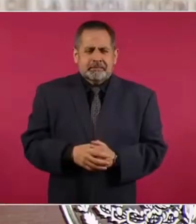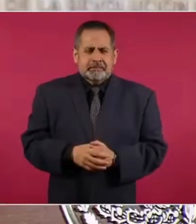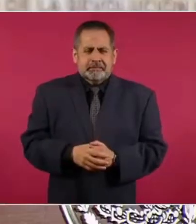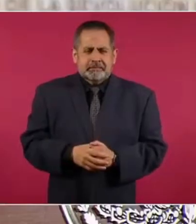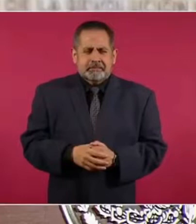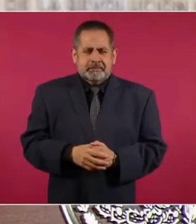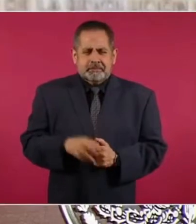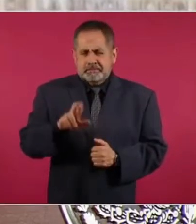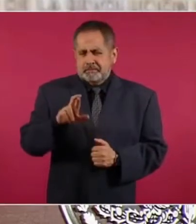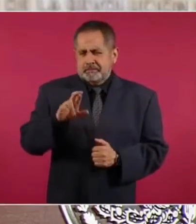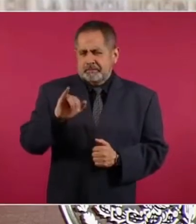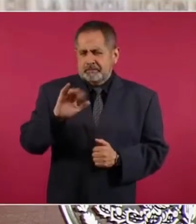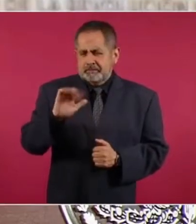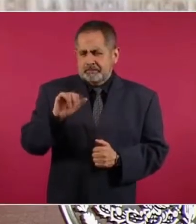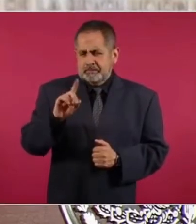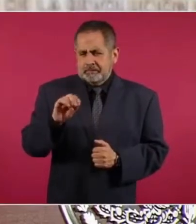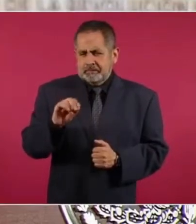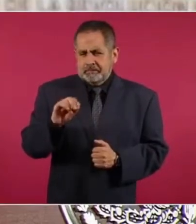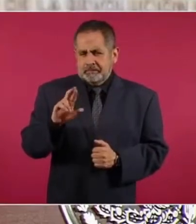Ricardo Rafael.